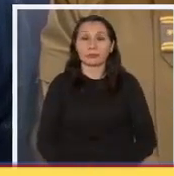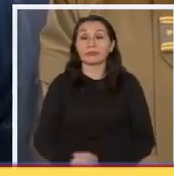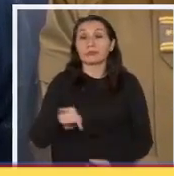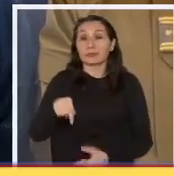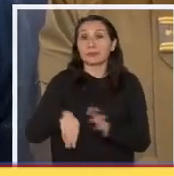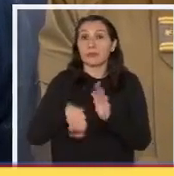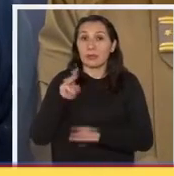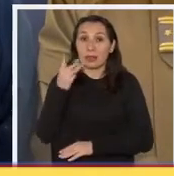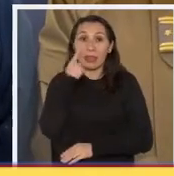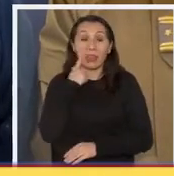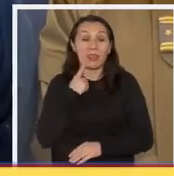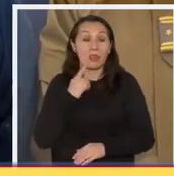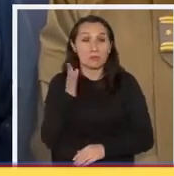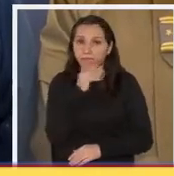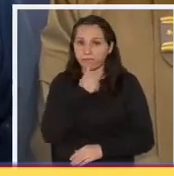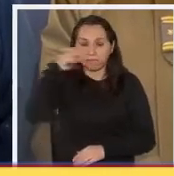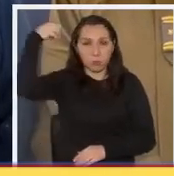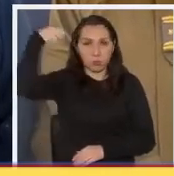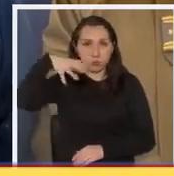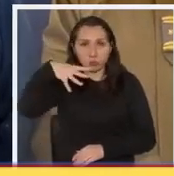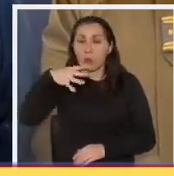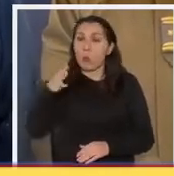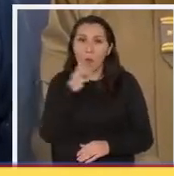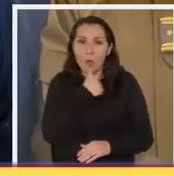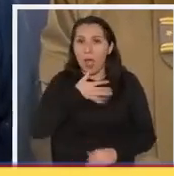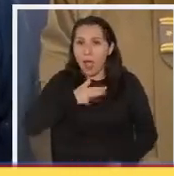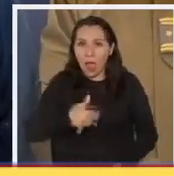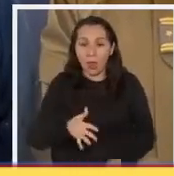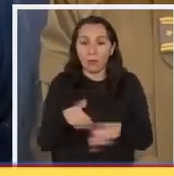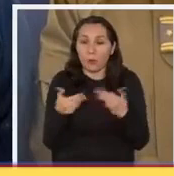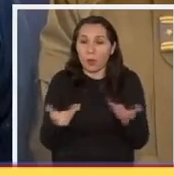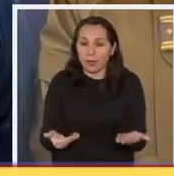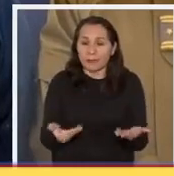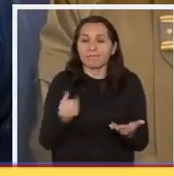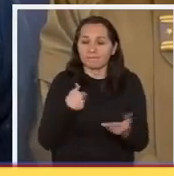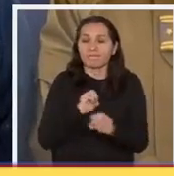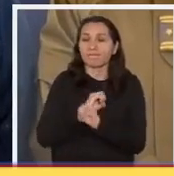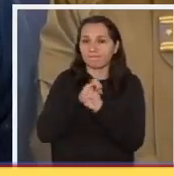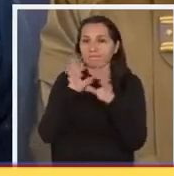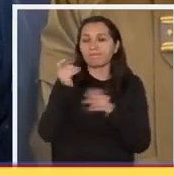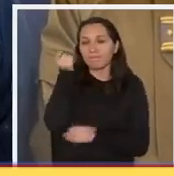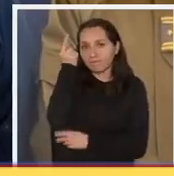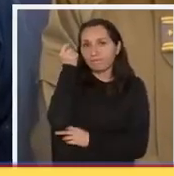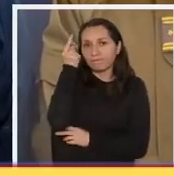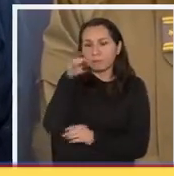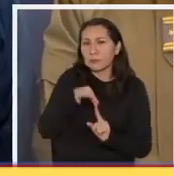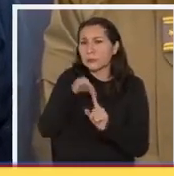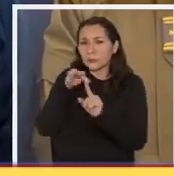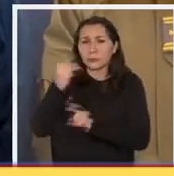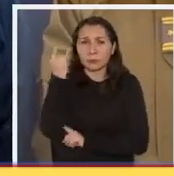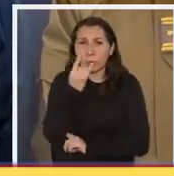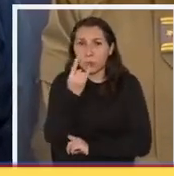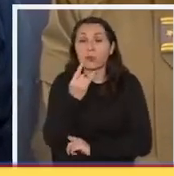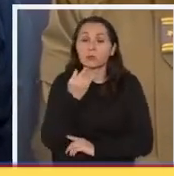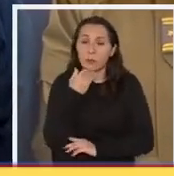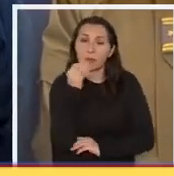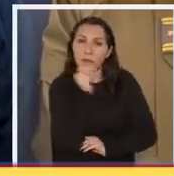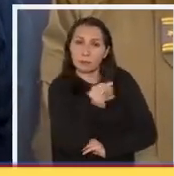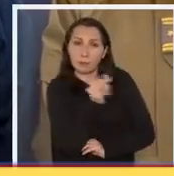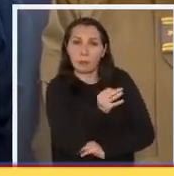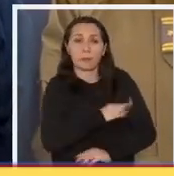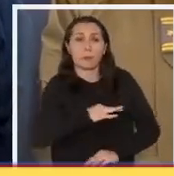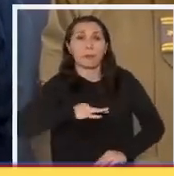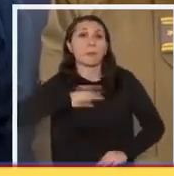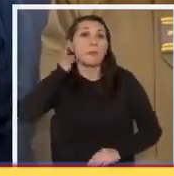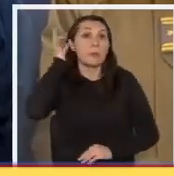Acá lleva más de 3 días sin luz y sin agua. Y por lo tanto me queda muy claro que la principal urgencia, y así se lo he hecho saber a la